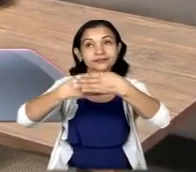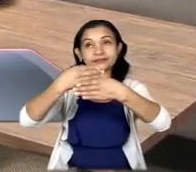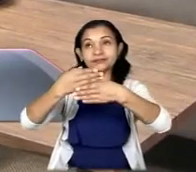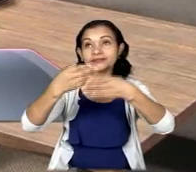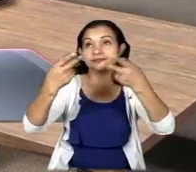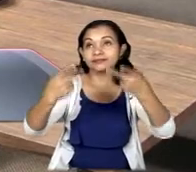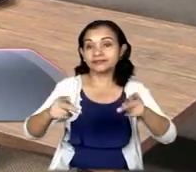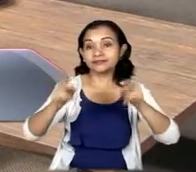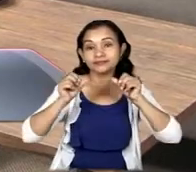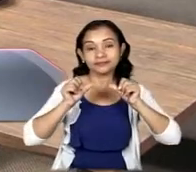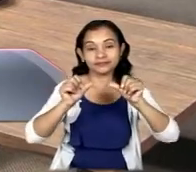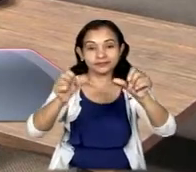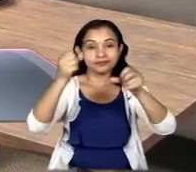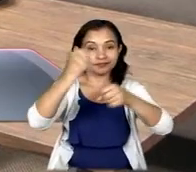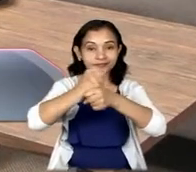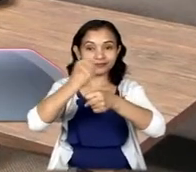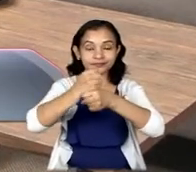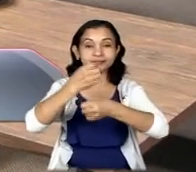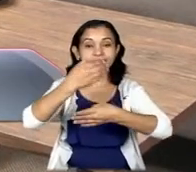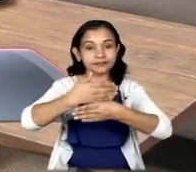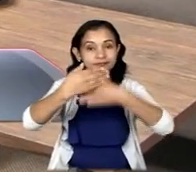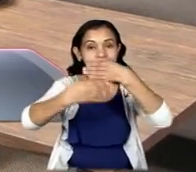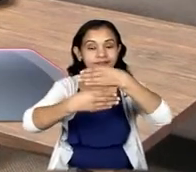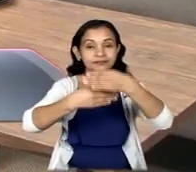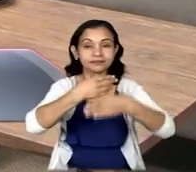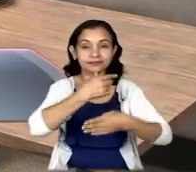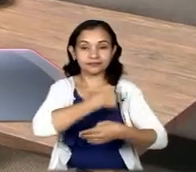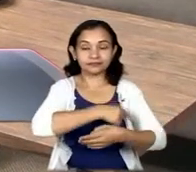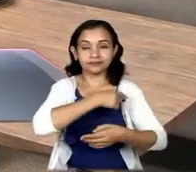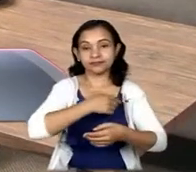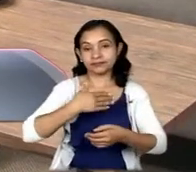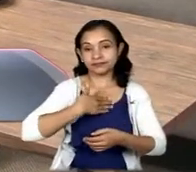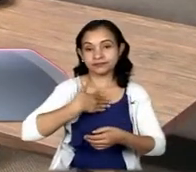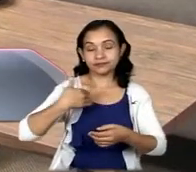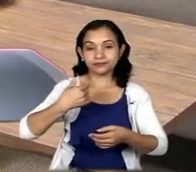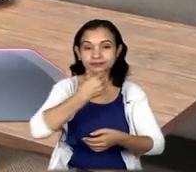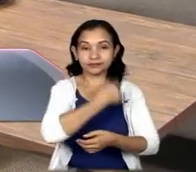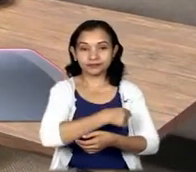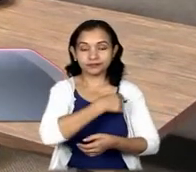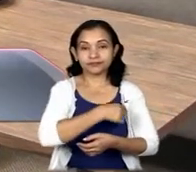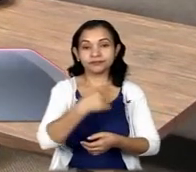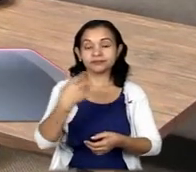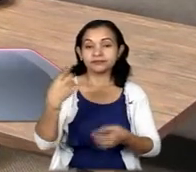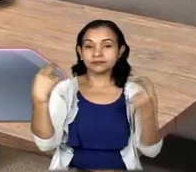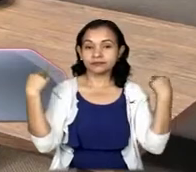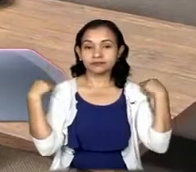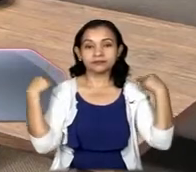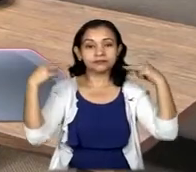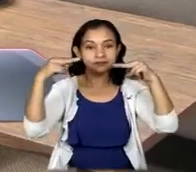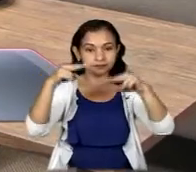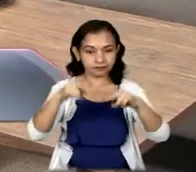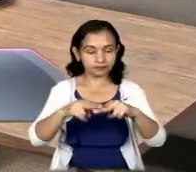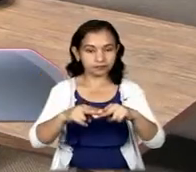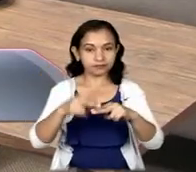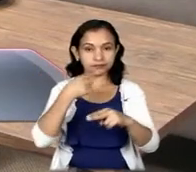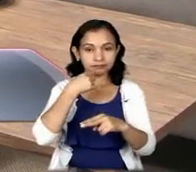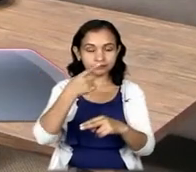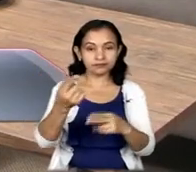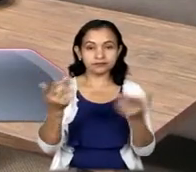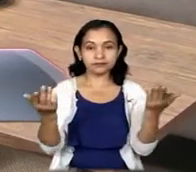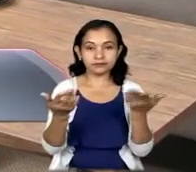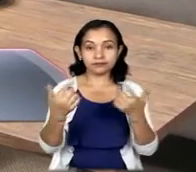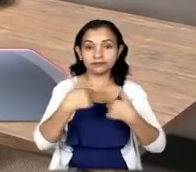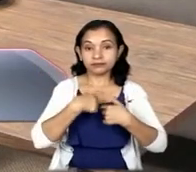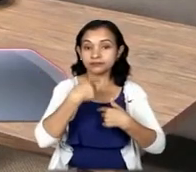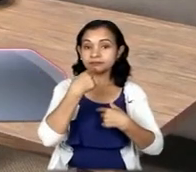embargo, se siguen mejorando las escuelas y se siguen mejorando. Y eso para el docente es una reivindicación, porque yo